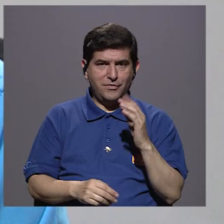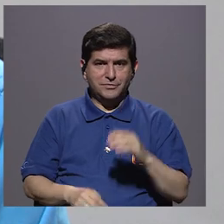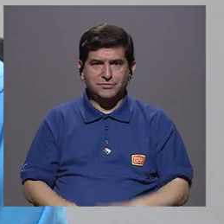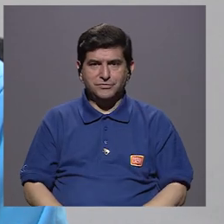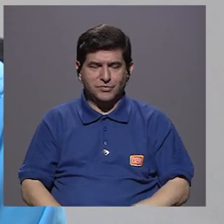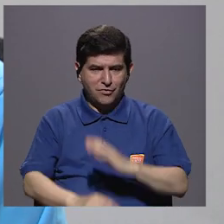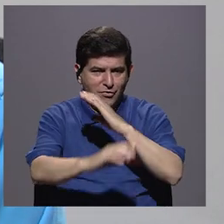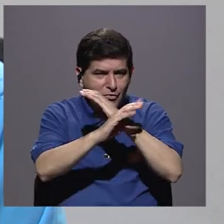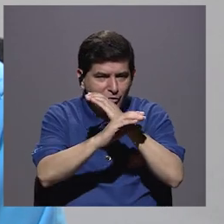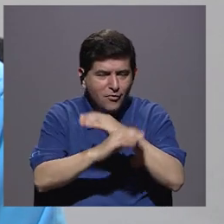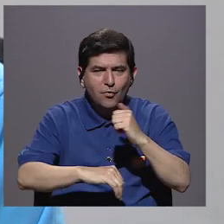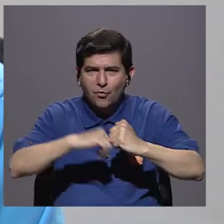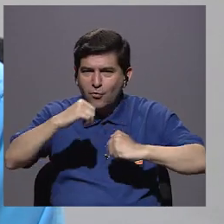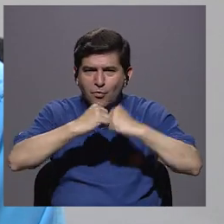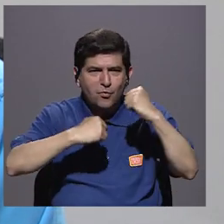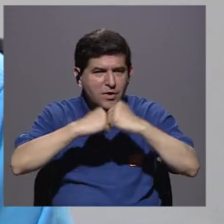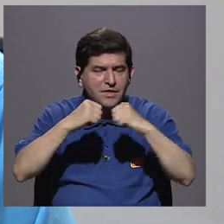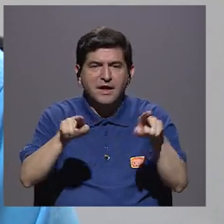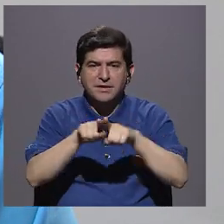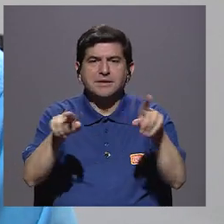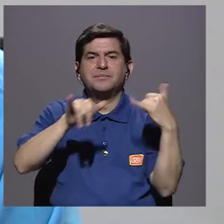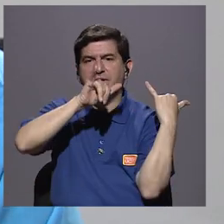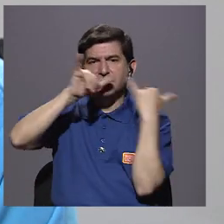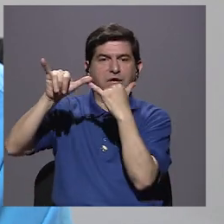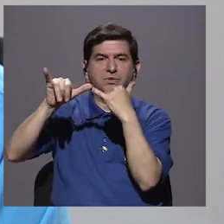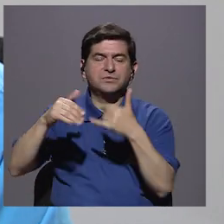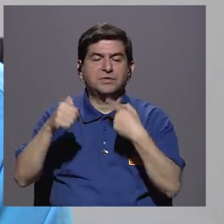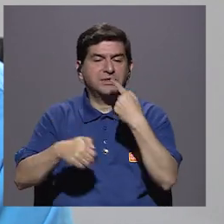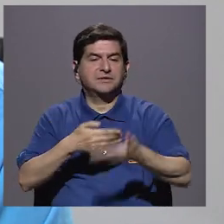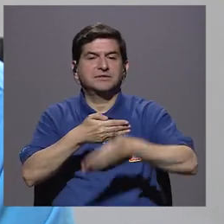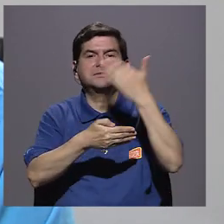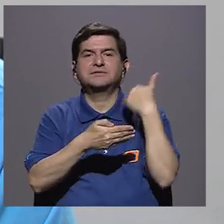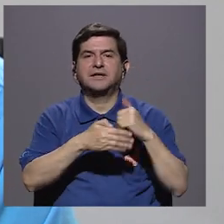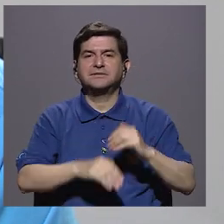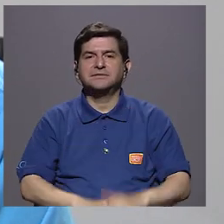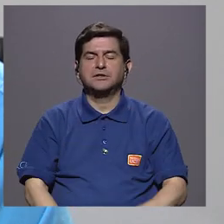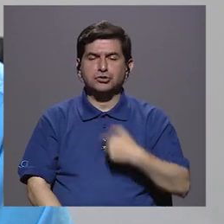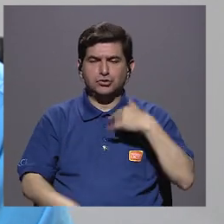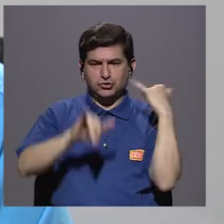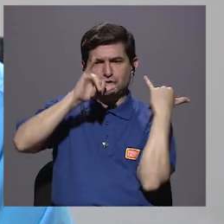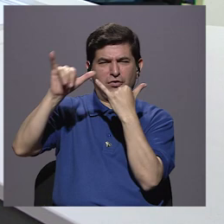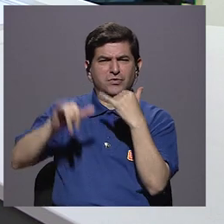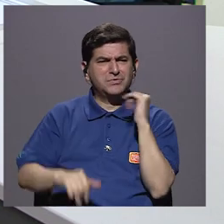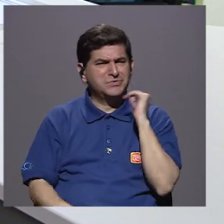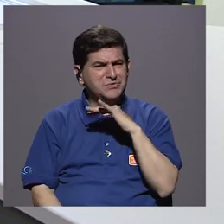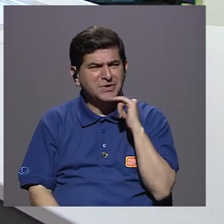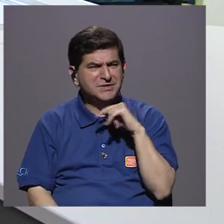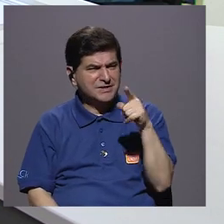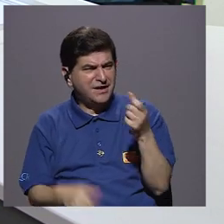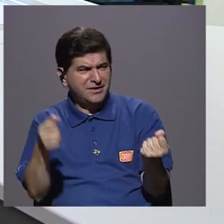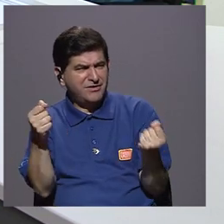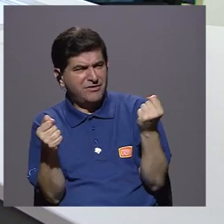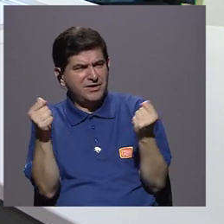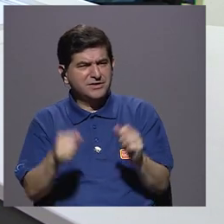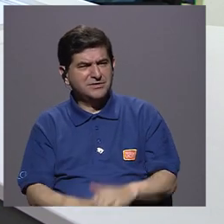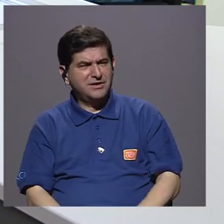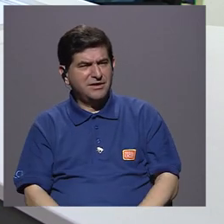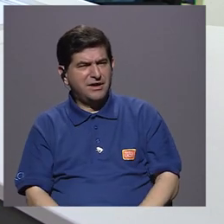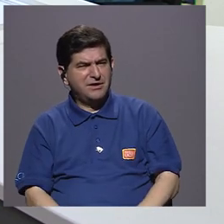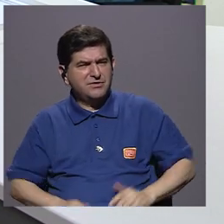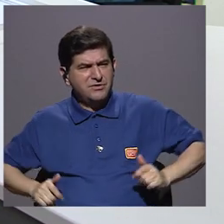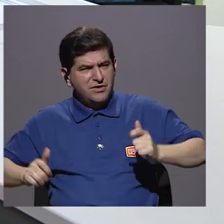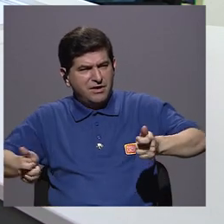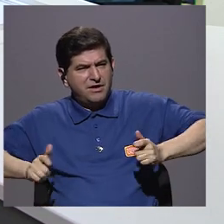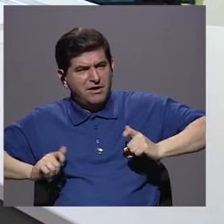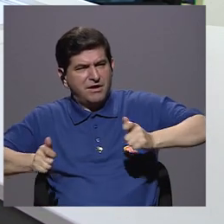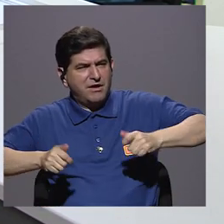cuidar esa infraestructura, sino también de denunciar, como decíamos anteriormente. Yo denuncio que qué raro, miran, aquel carro están echando las